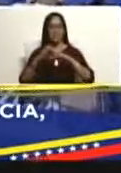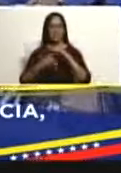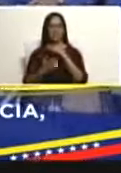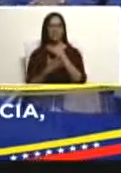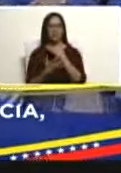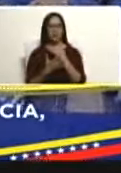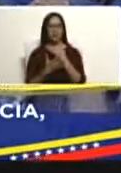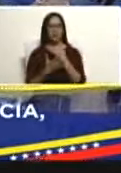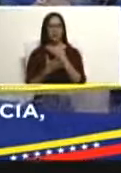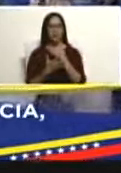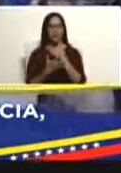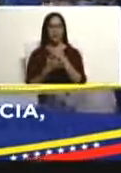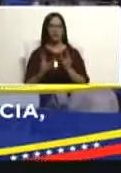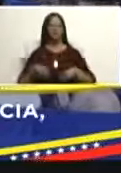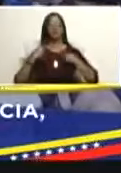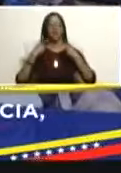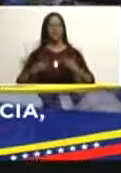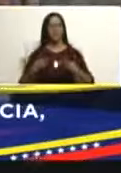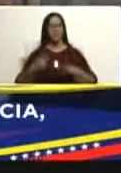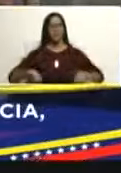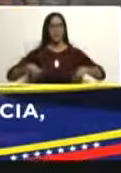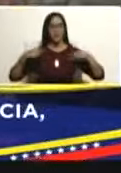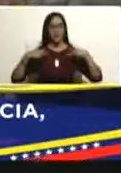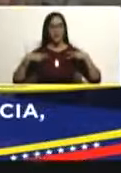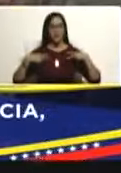tecnología, innovación para la vida.